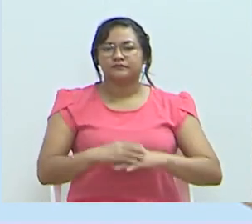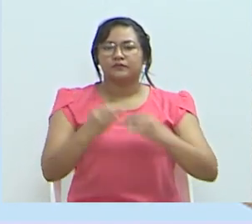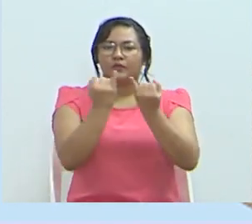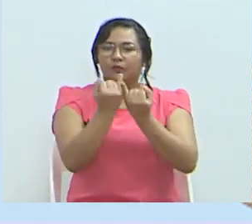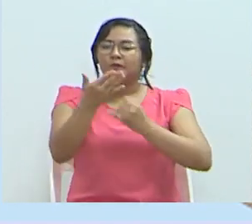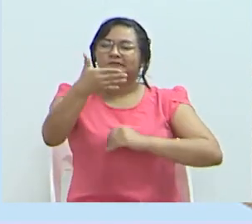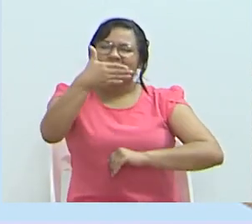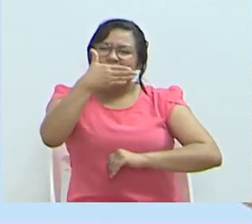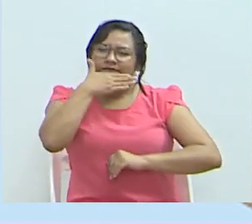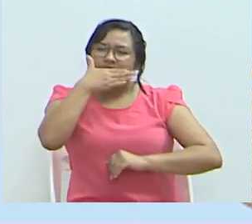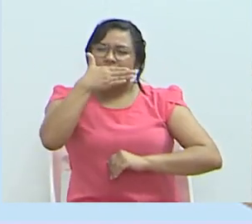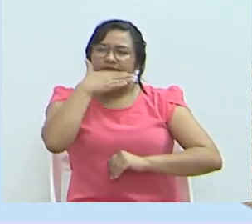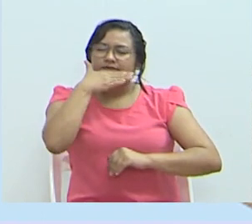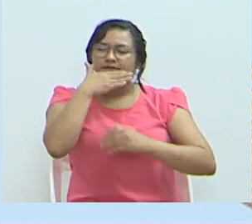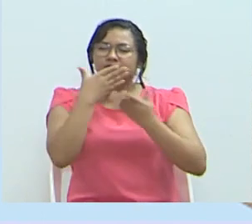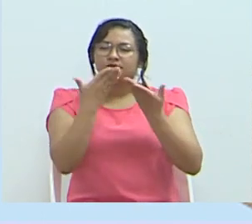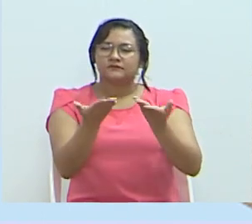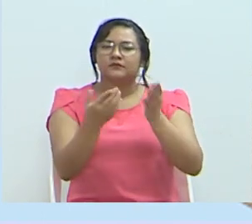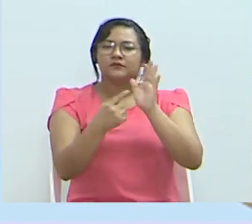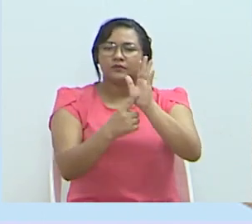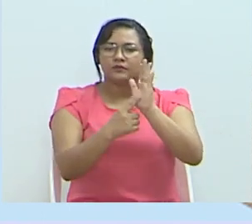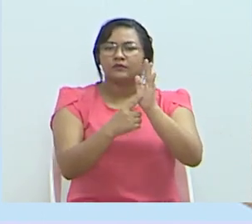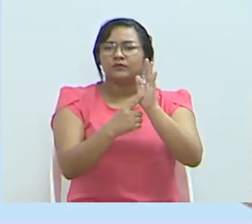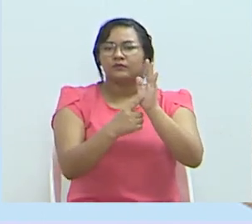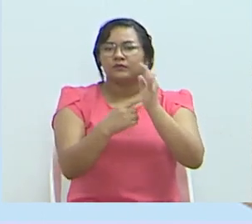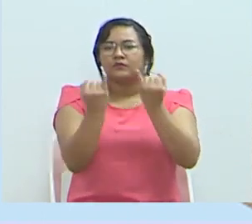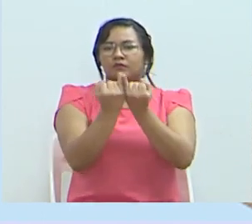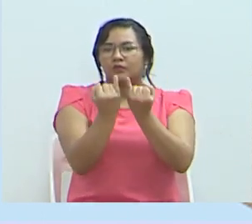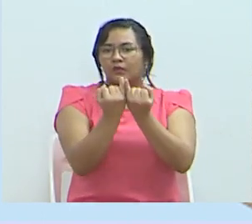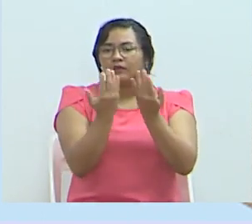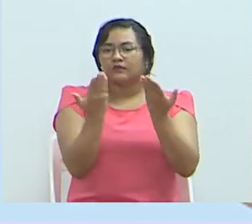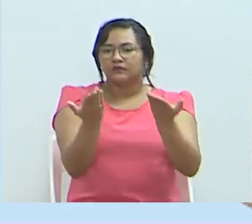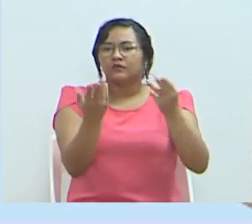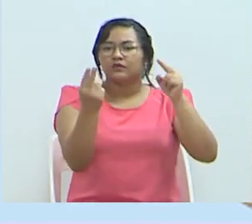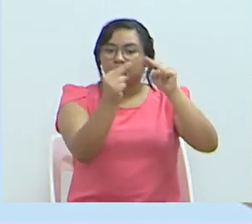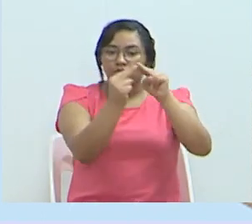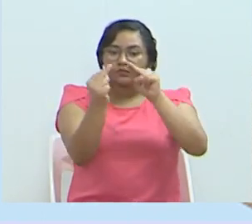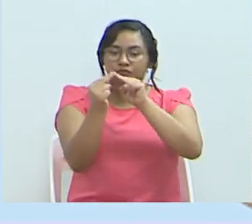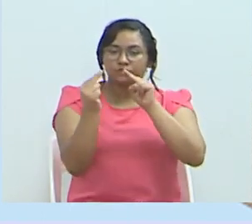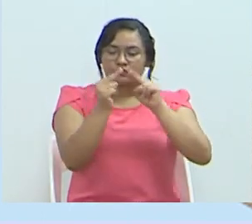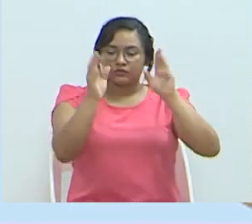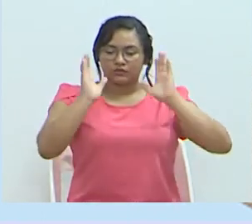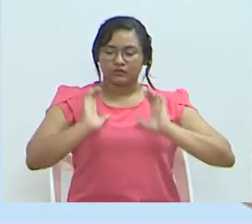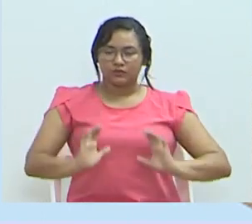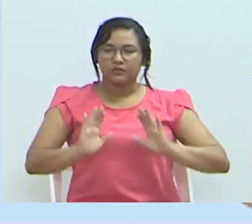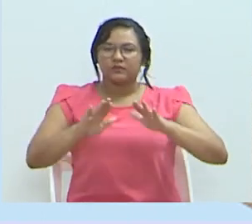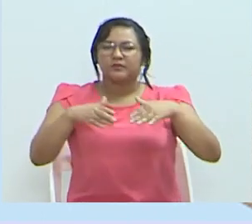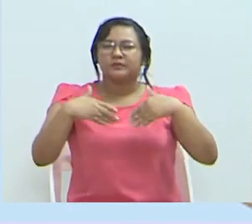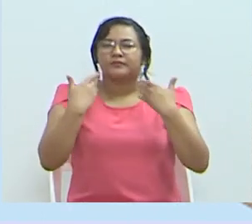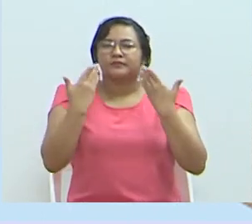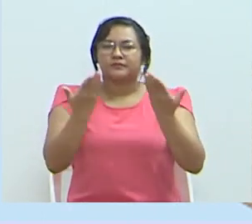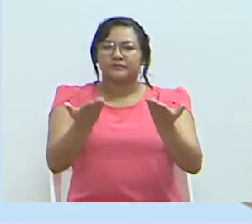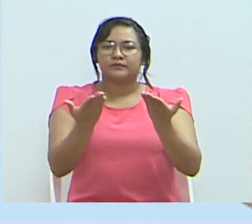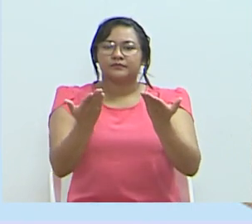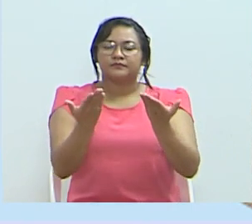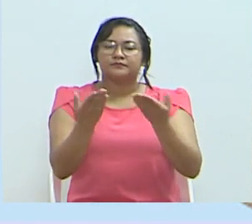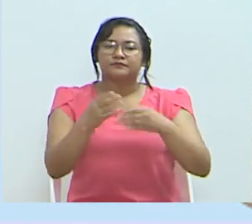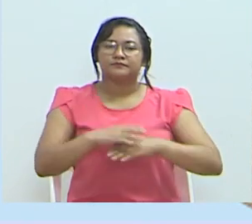complejas. Además, interaccionan entre ellas hasta dar lugar a una gran estructura